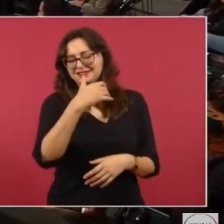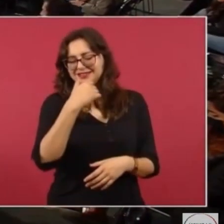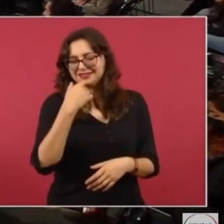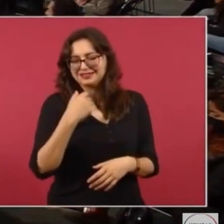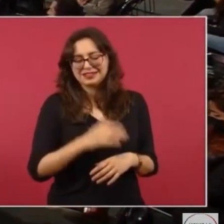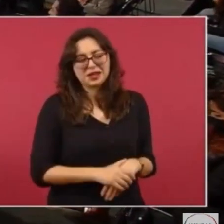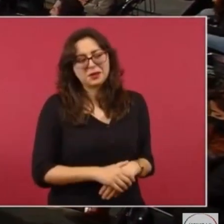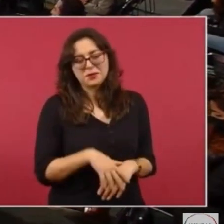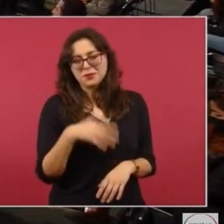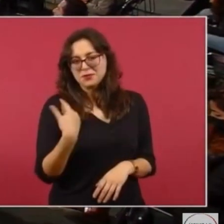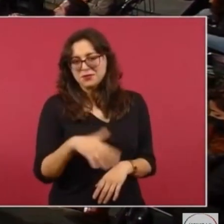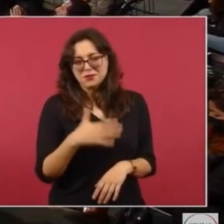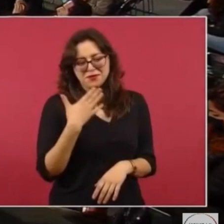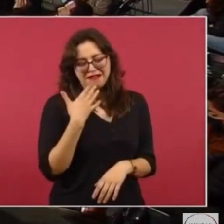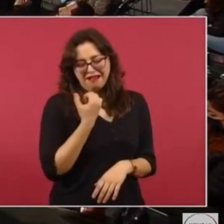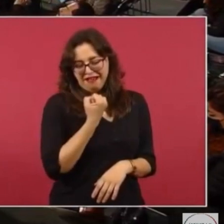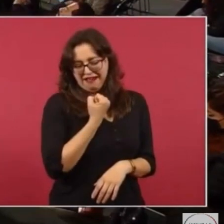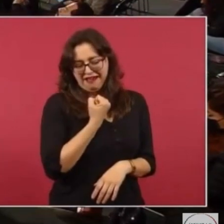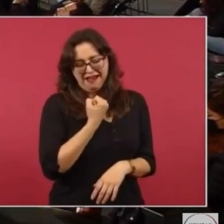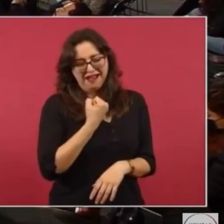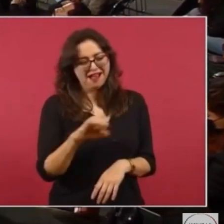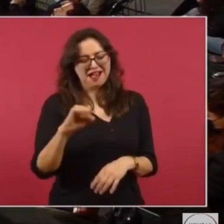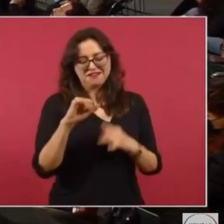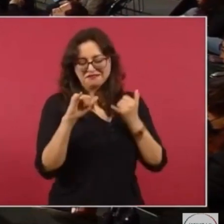te sobregiraste.